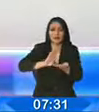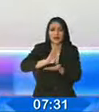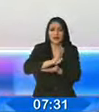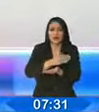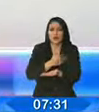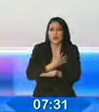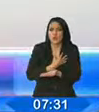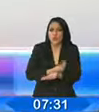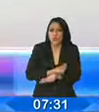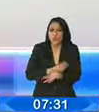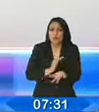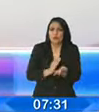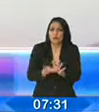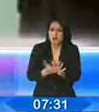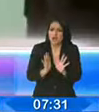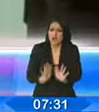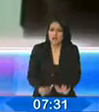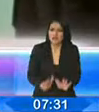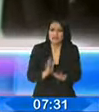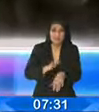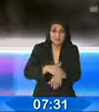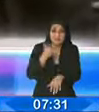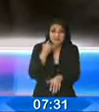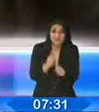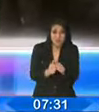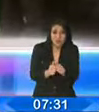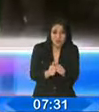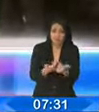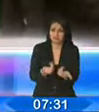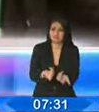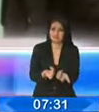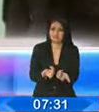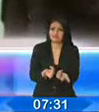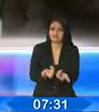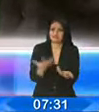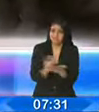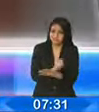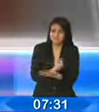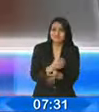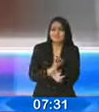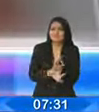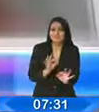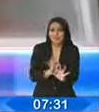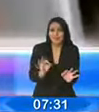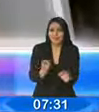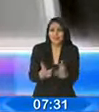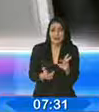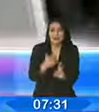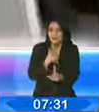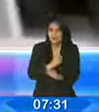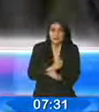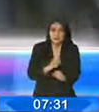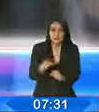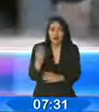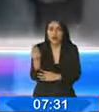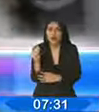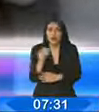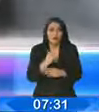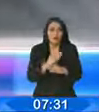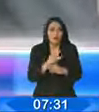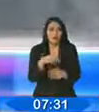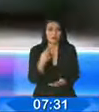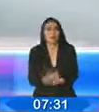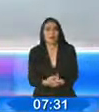apagó de forma sorpresiva, todo por un teléfono celular que incluso no lograron llevarse, como que se asustaron al ver que el joven se desplomaba